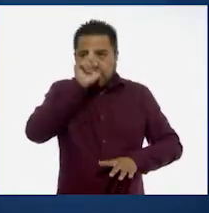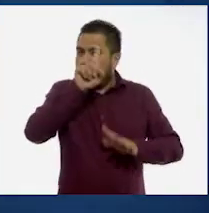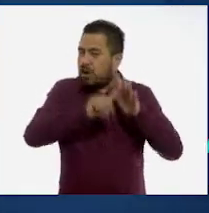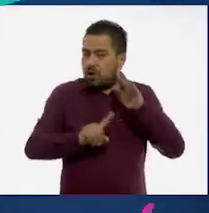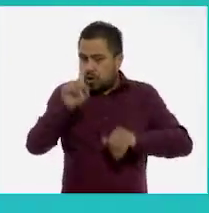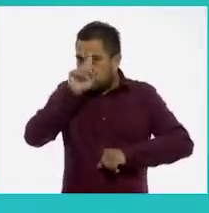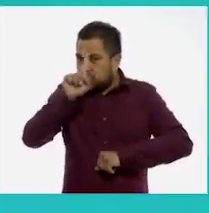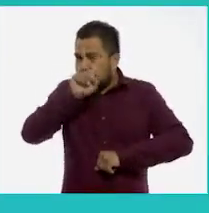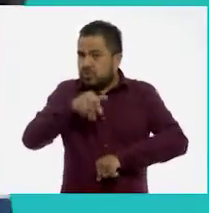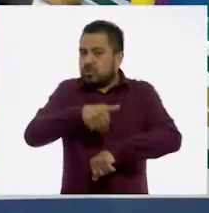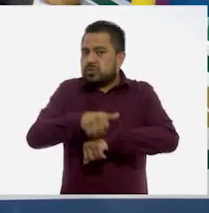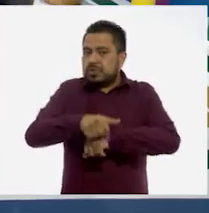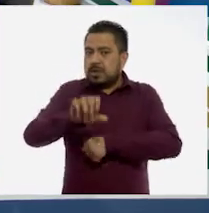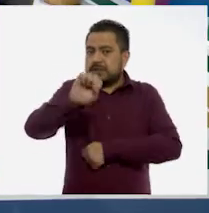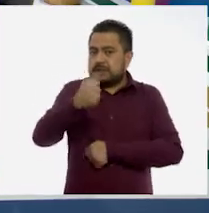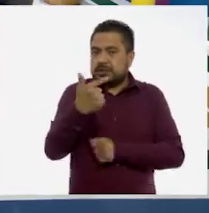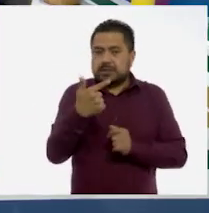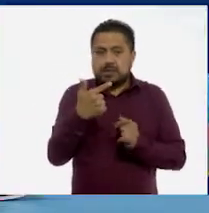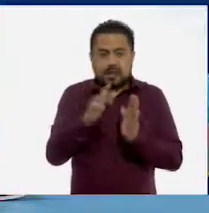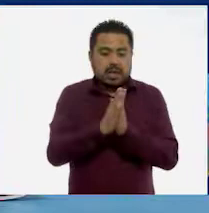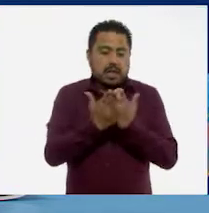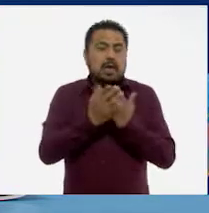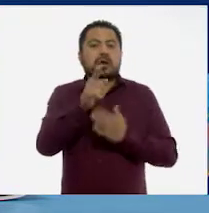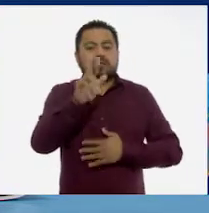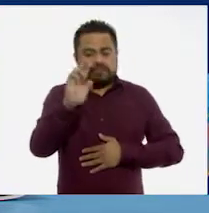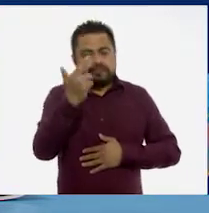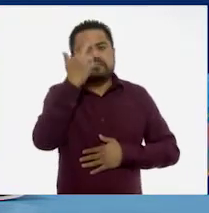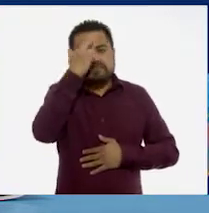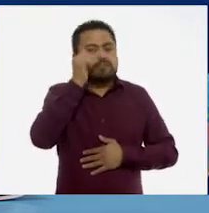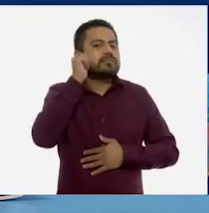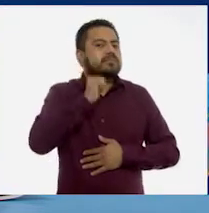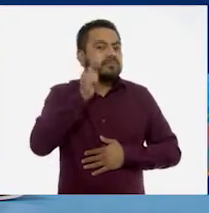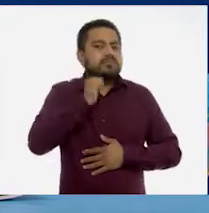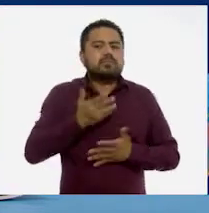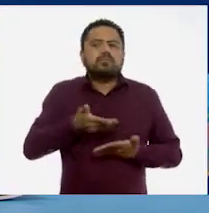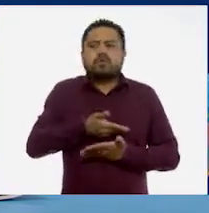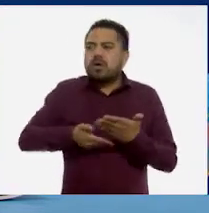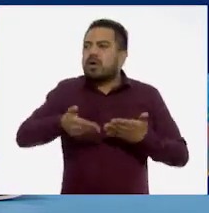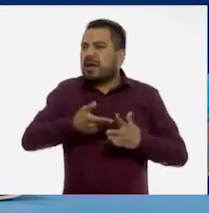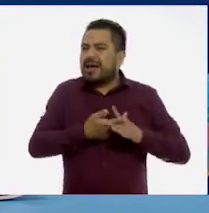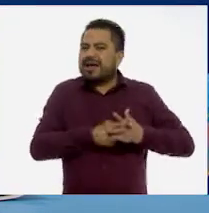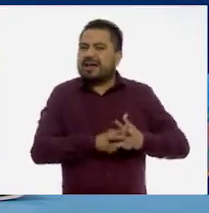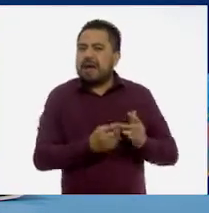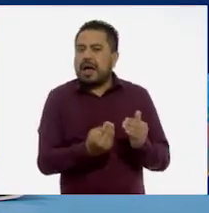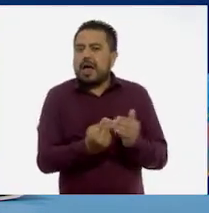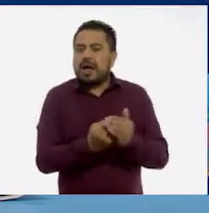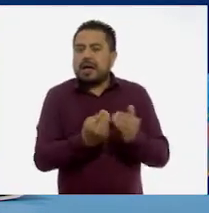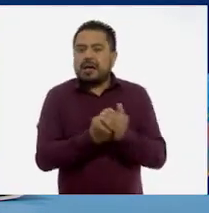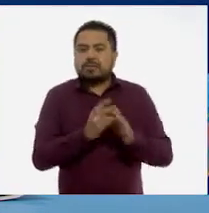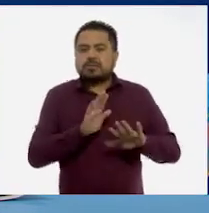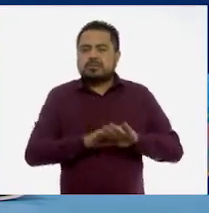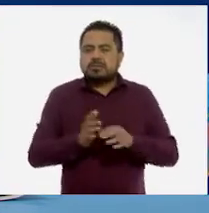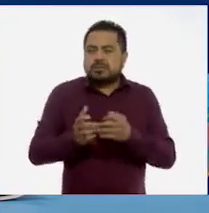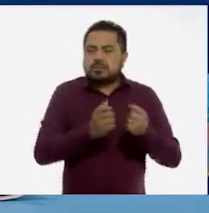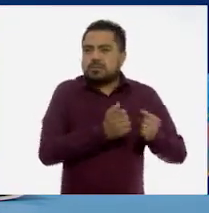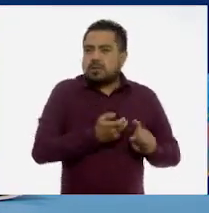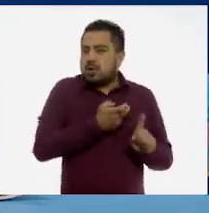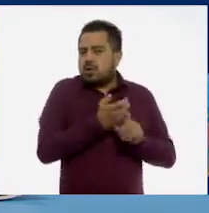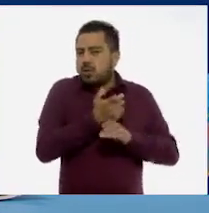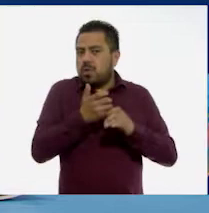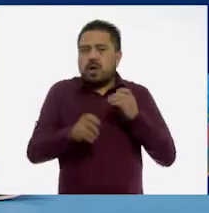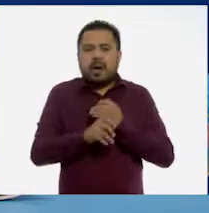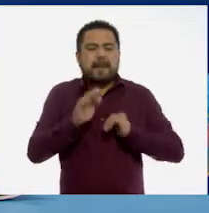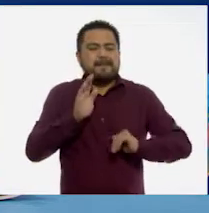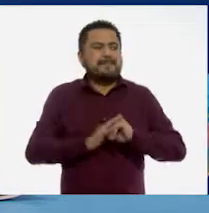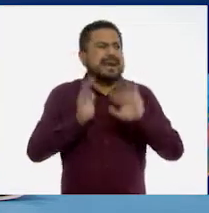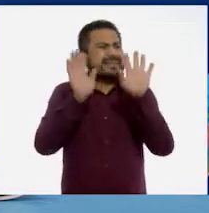que te dan en la página 67. Recuerda que estuvimos comentando al inicio de la clase que la atención es uno de los elementos